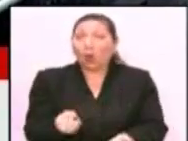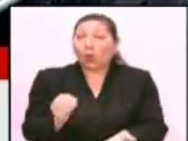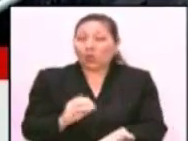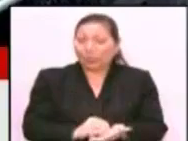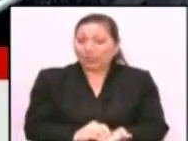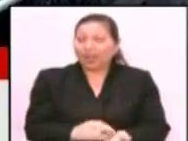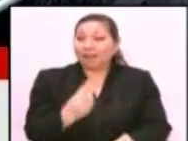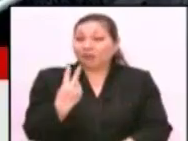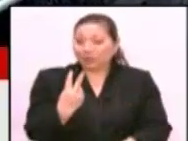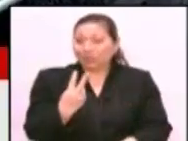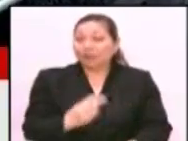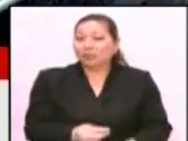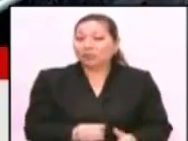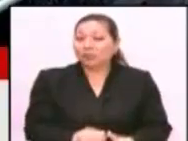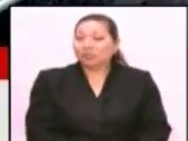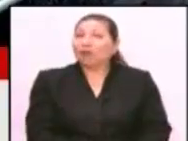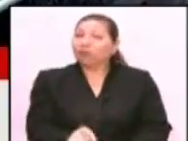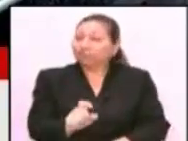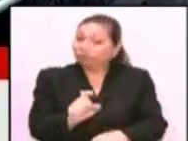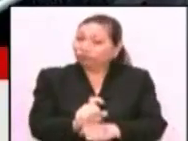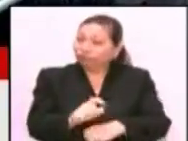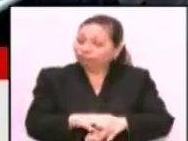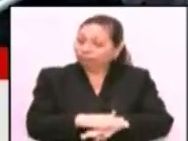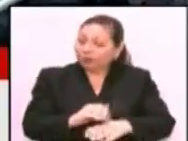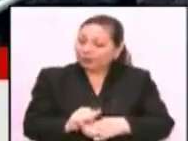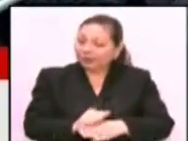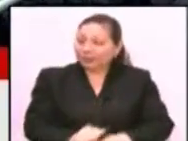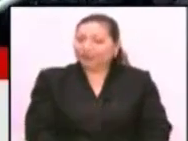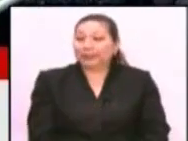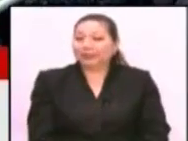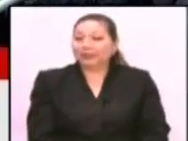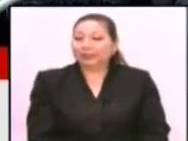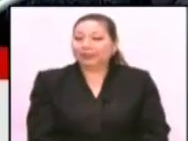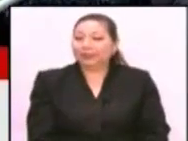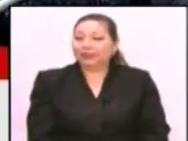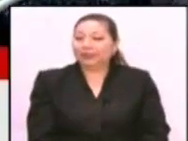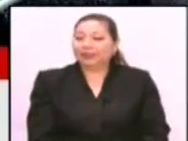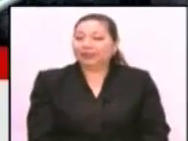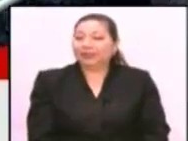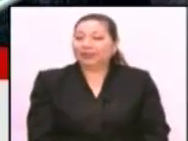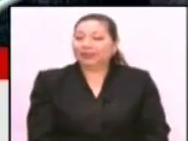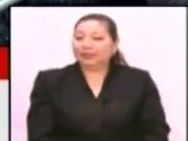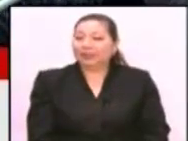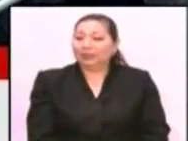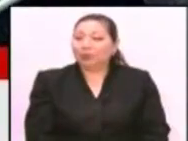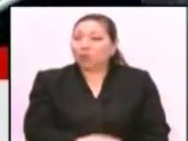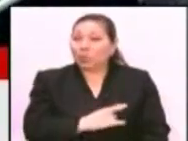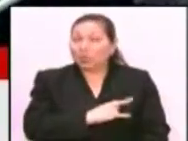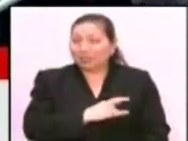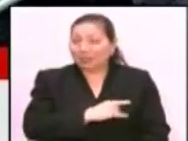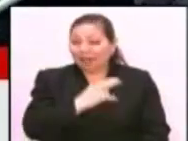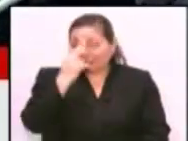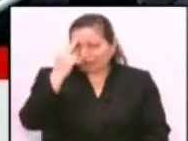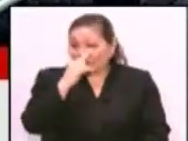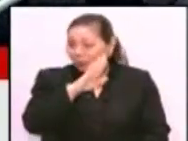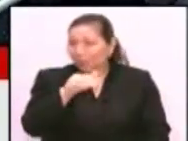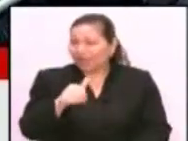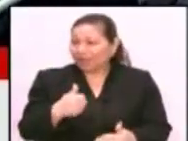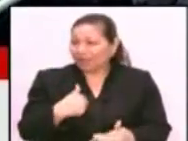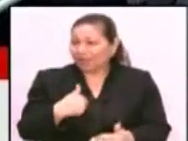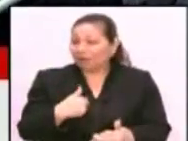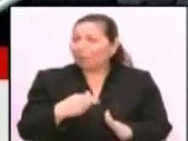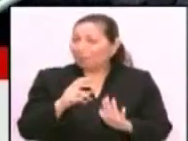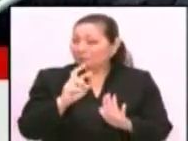vez, un curso. Primero, la Universidad Católica tiene todo un